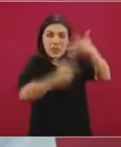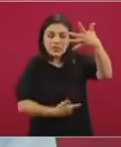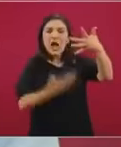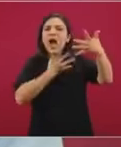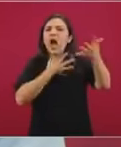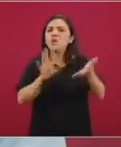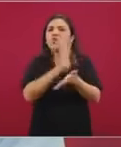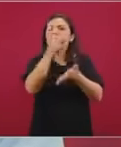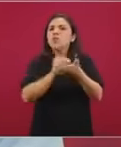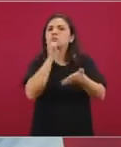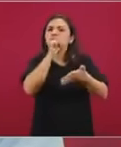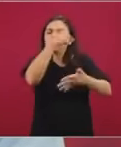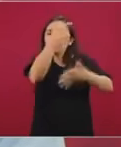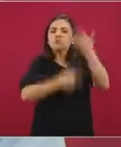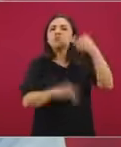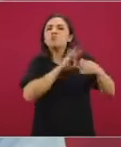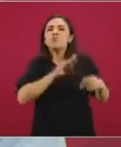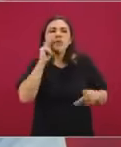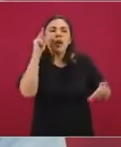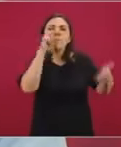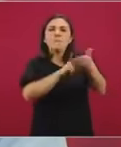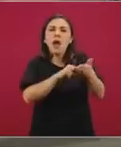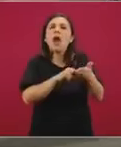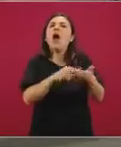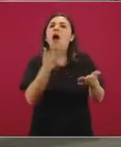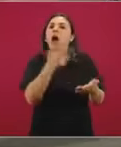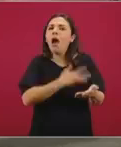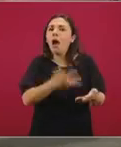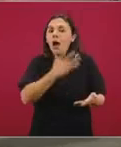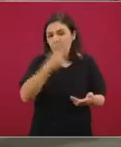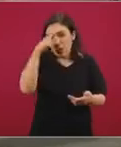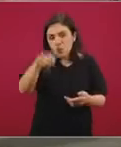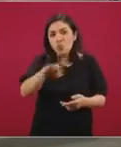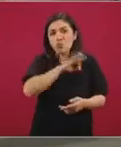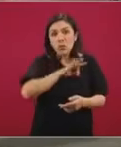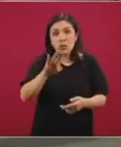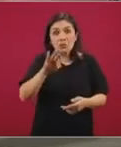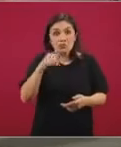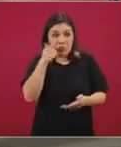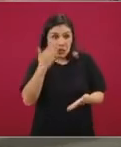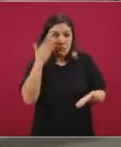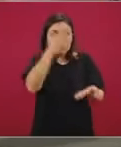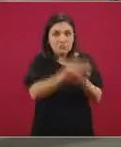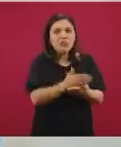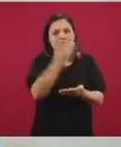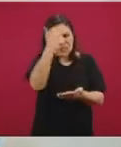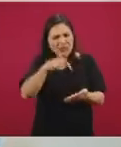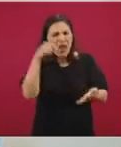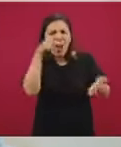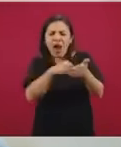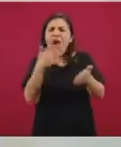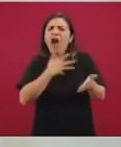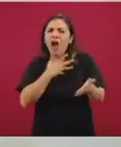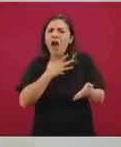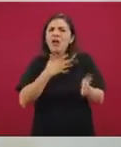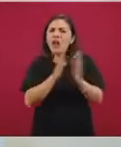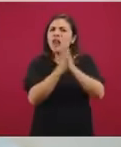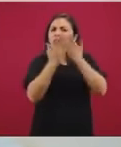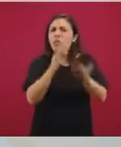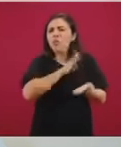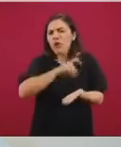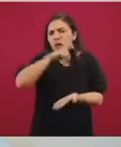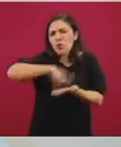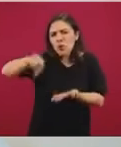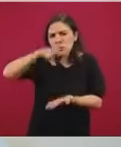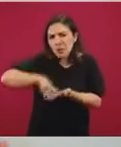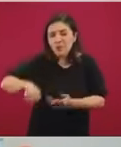también está de manera virtual, para que puedan, si van a esas librerías, sepan que pueden encontrar esos materiales.